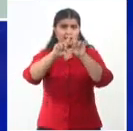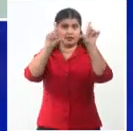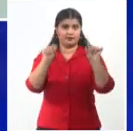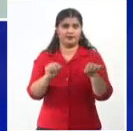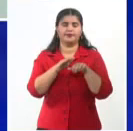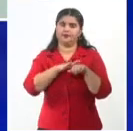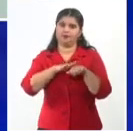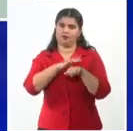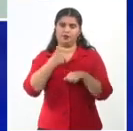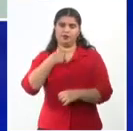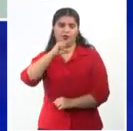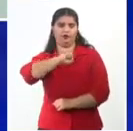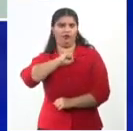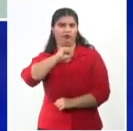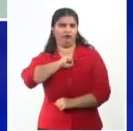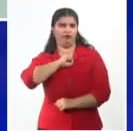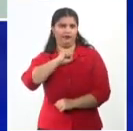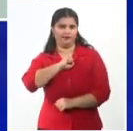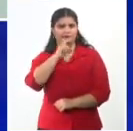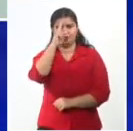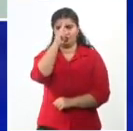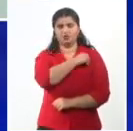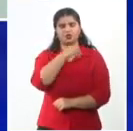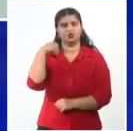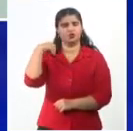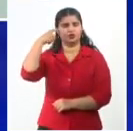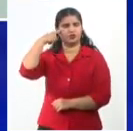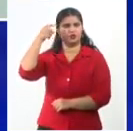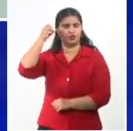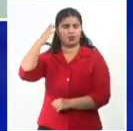disculpen, que de la población vacunable, el